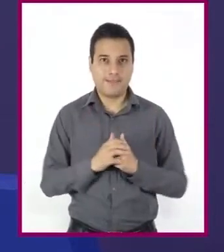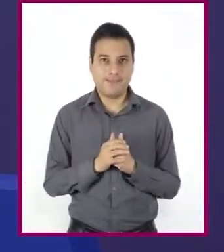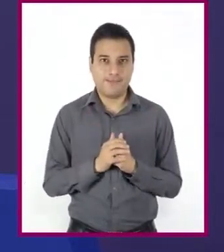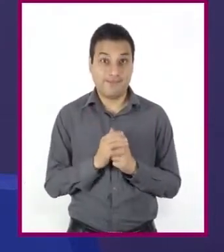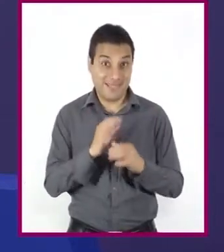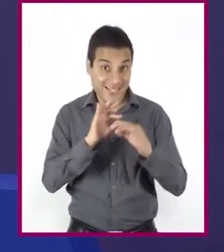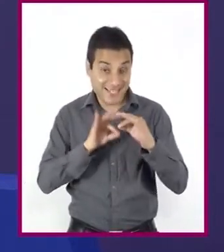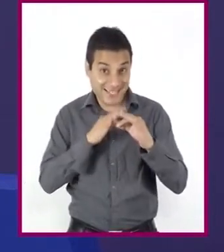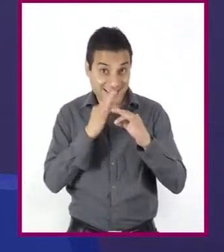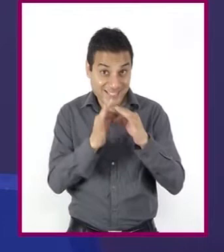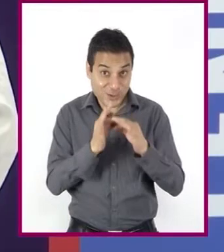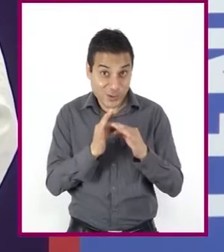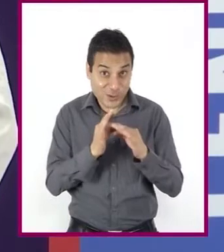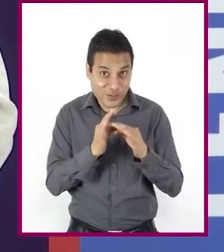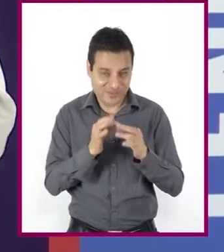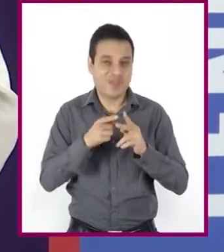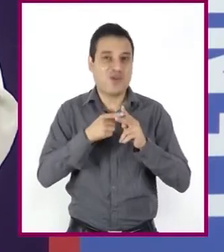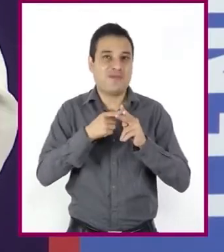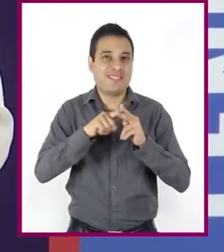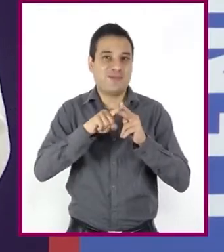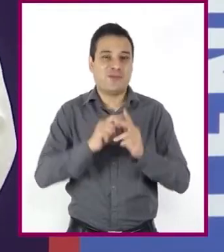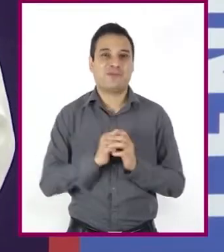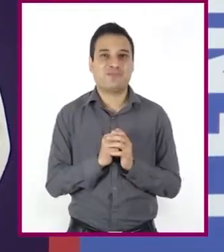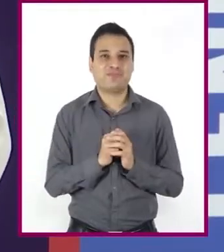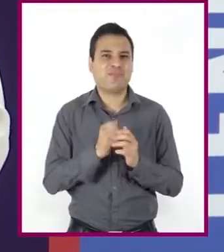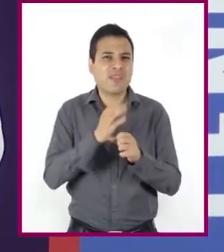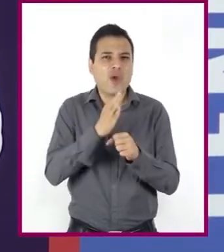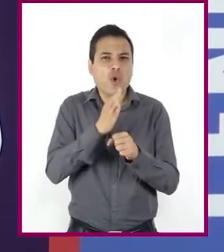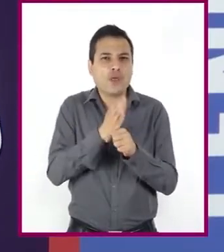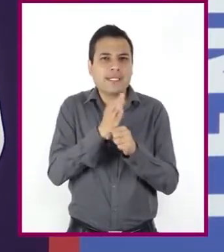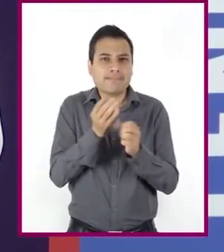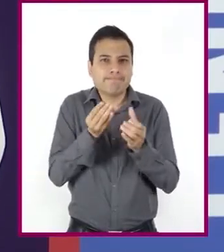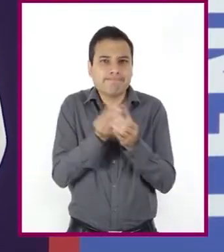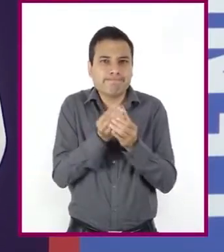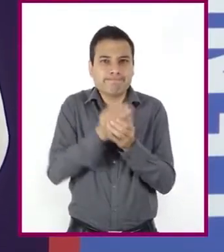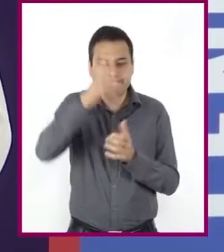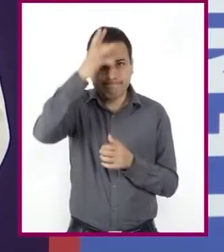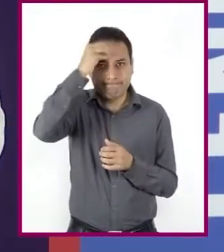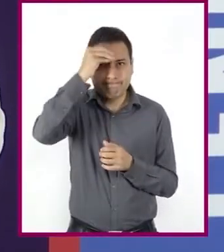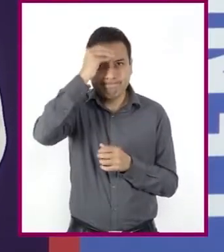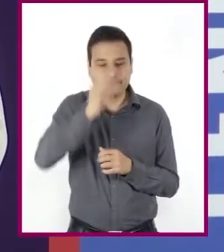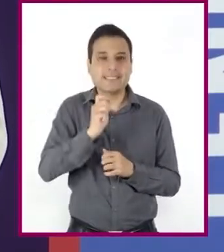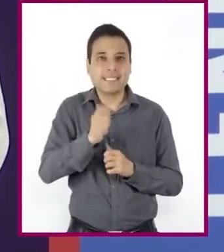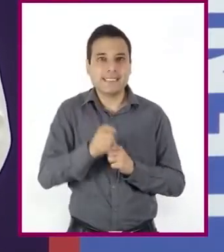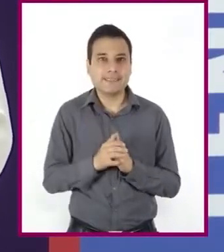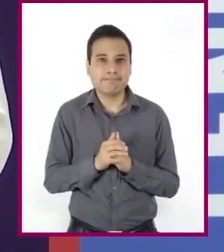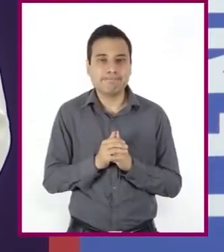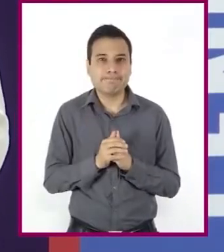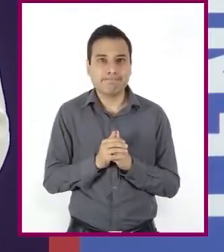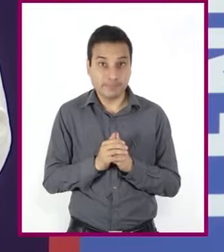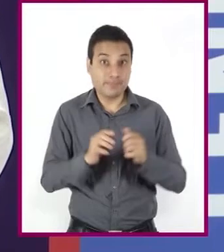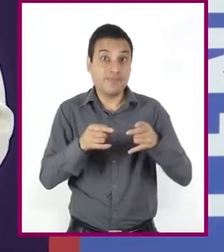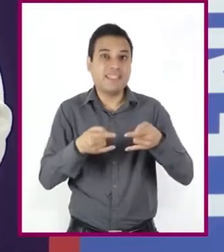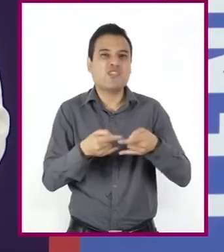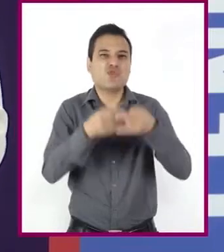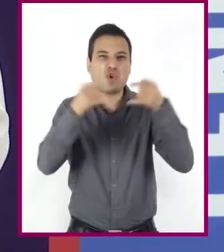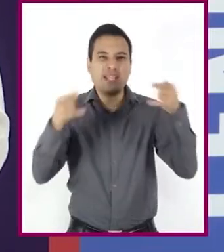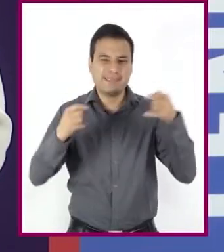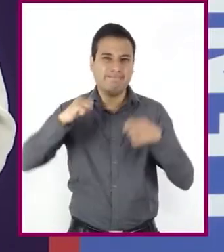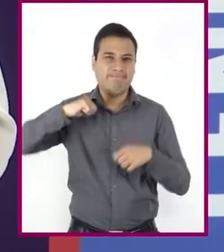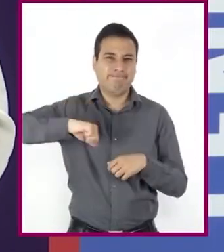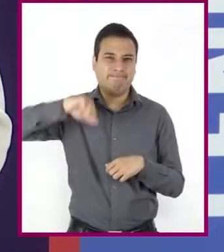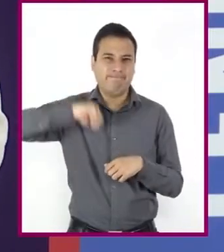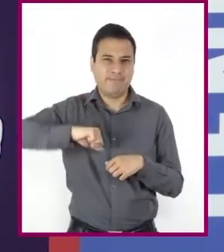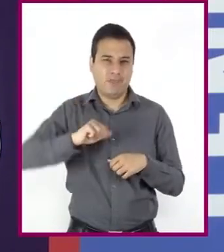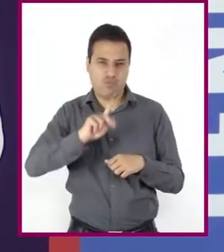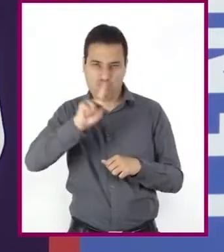bien, iniciemos. En esta sesión, nuestro aprendizaje esperado es recopila leyendas populares para